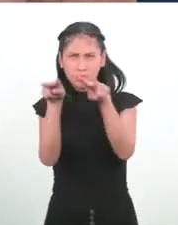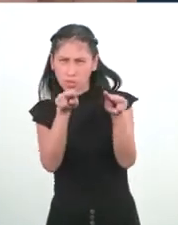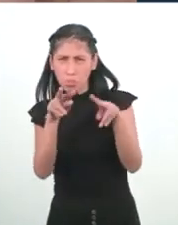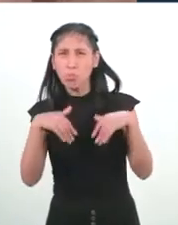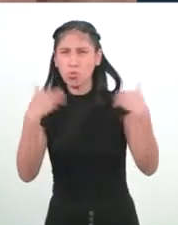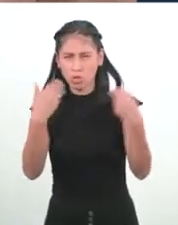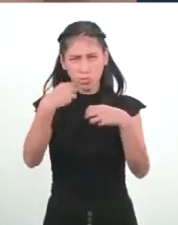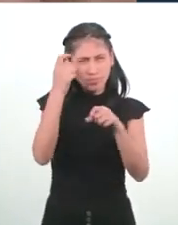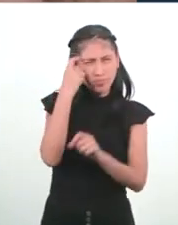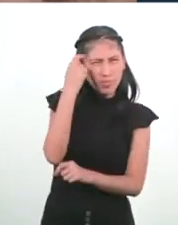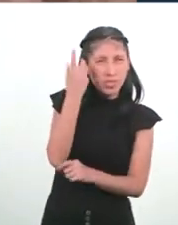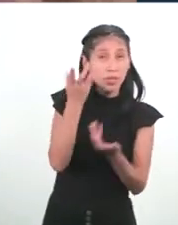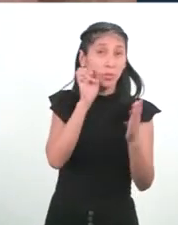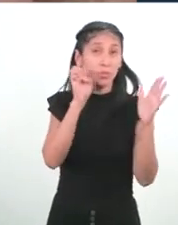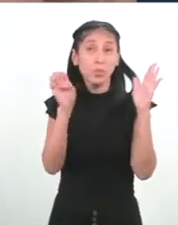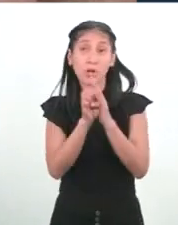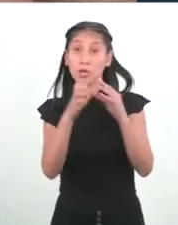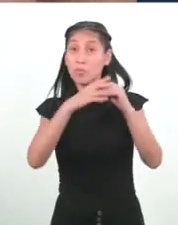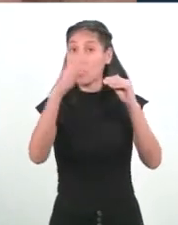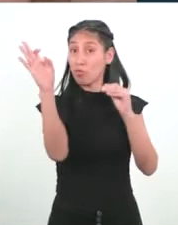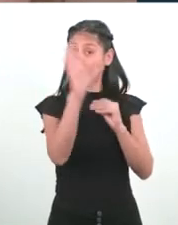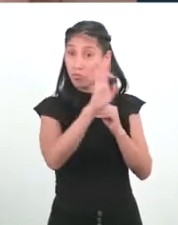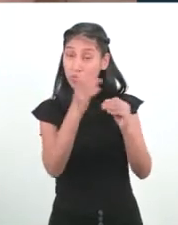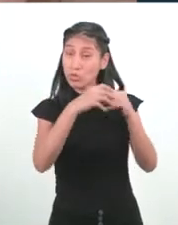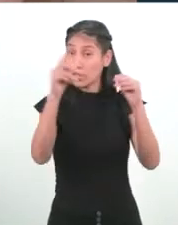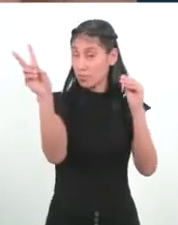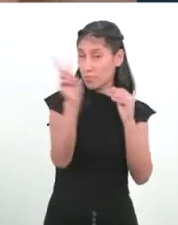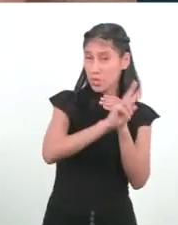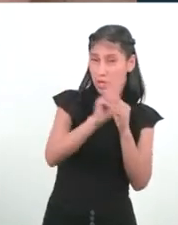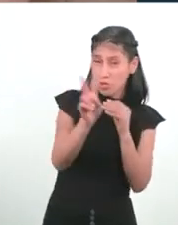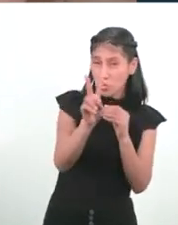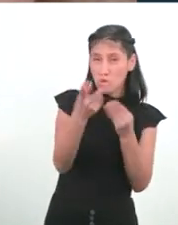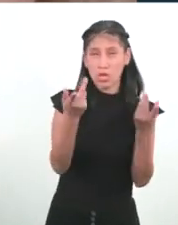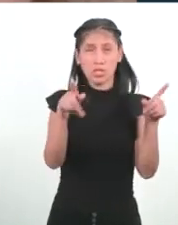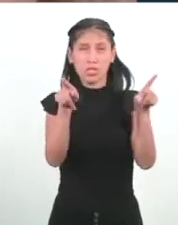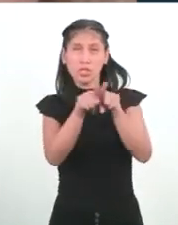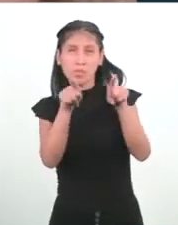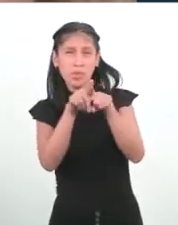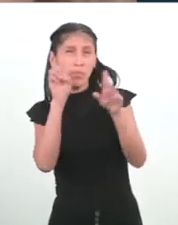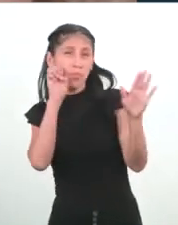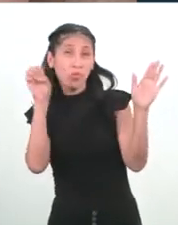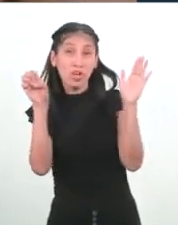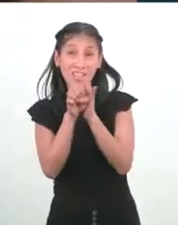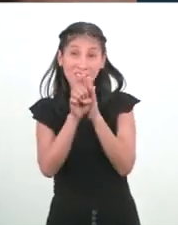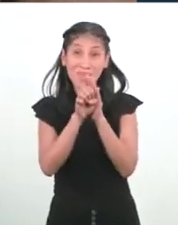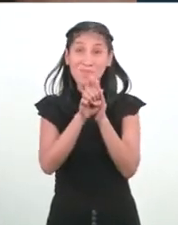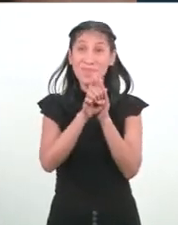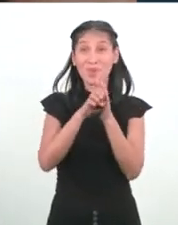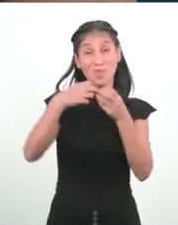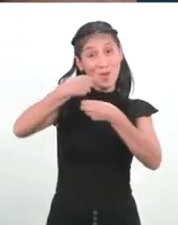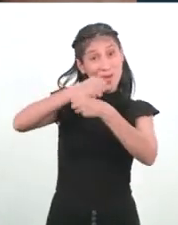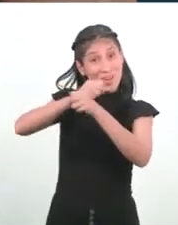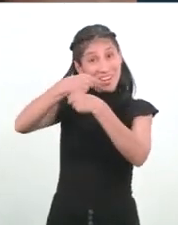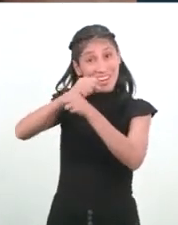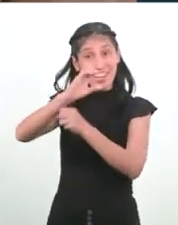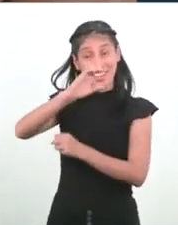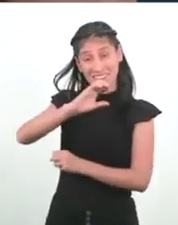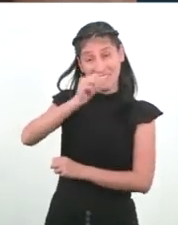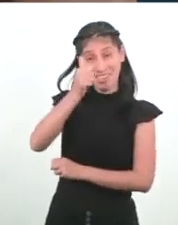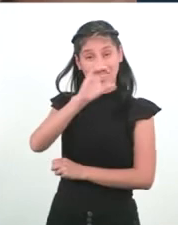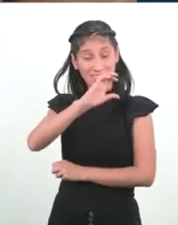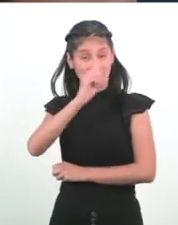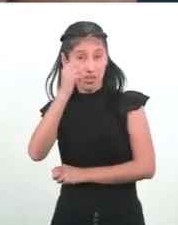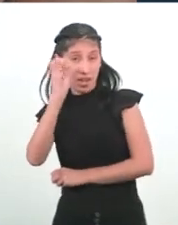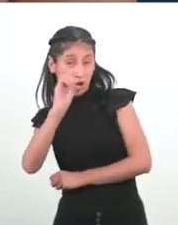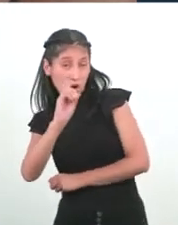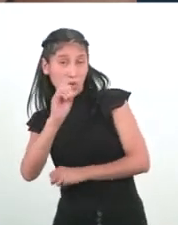miren, tenemos acá a las frutas, verduras y mucho más. Tenemos, por ejemplo, el cacao que se puede producir chocolate.